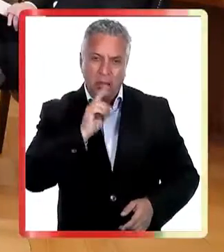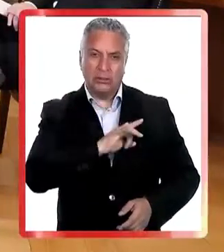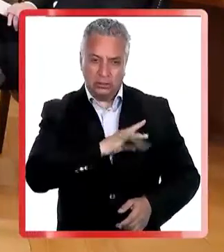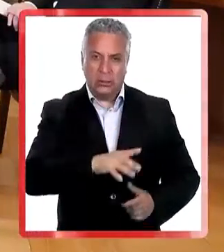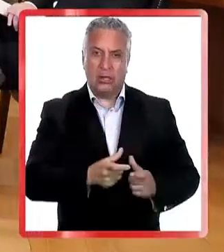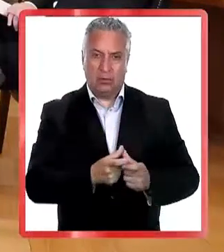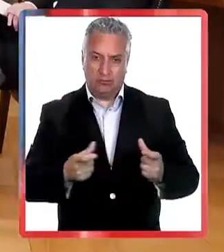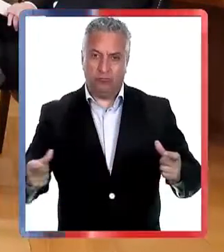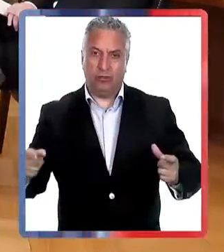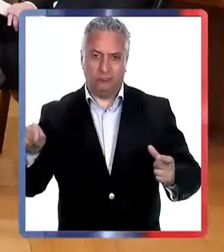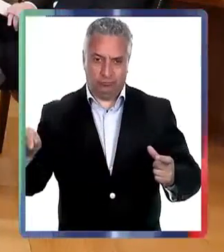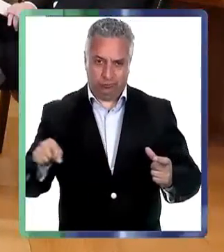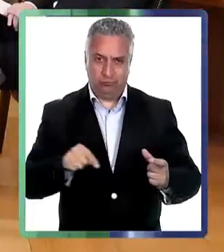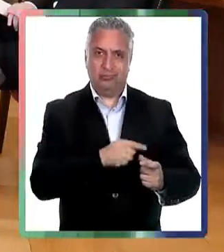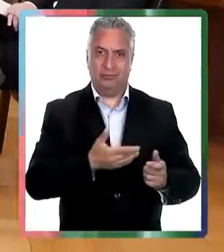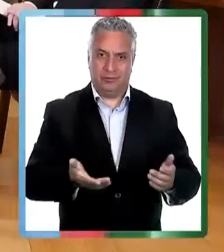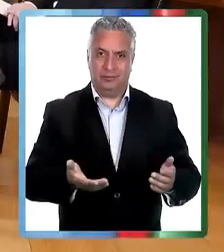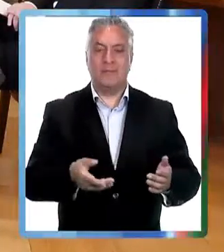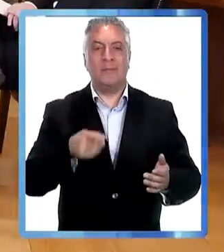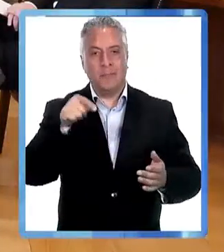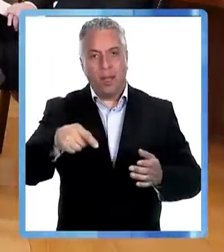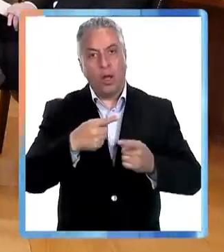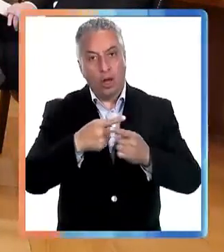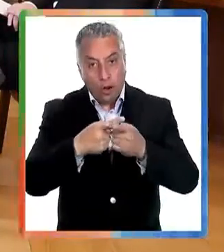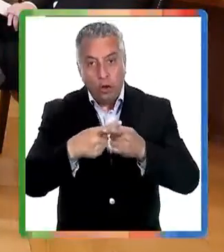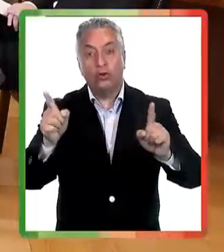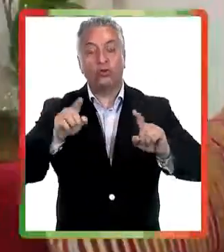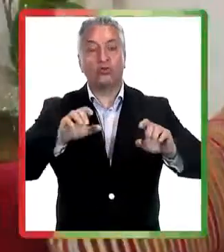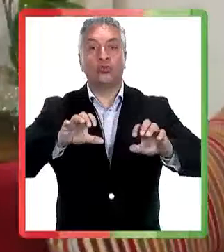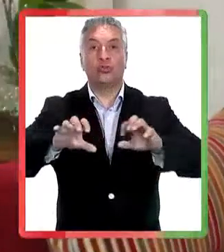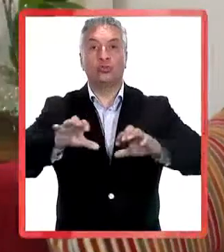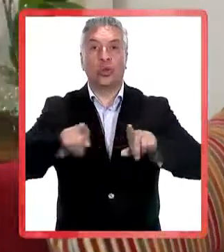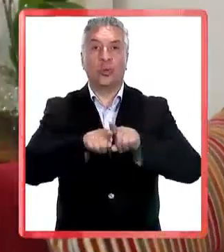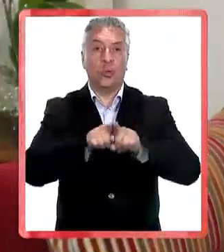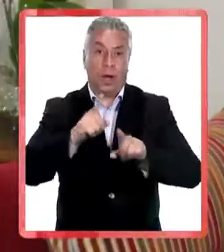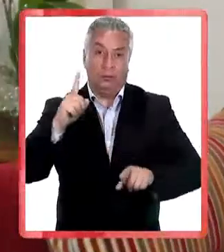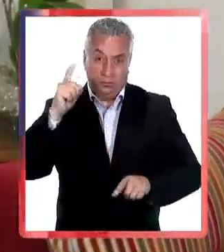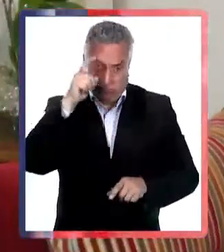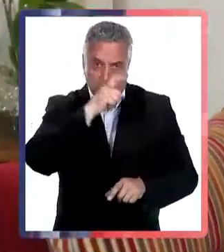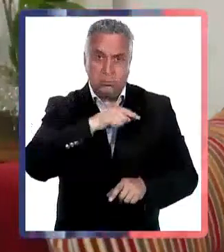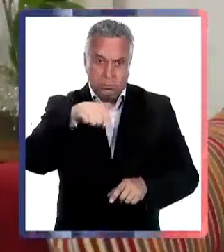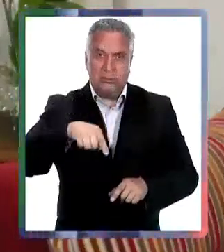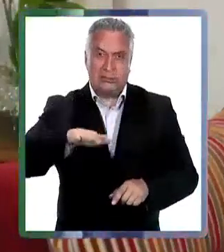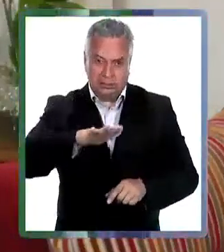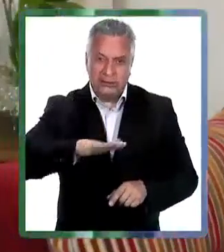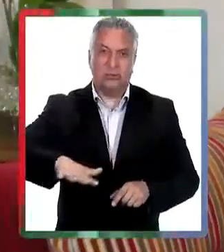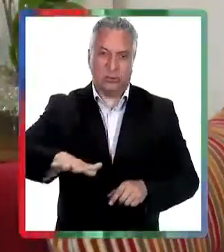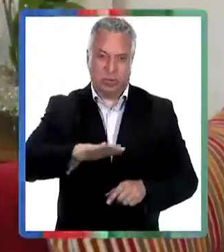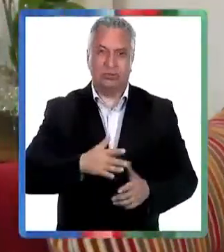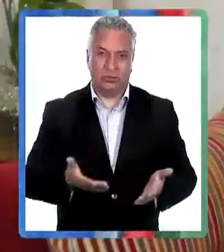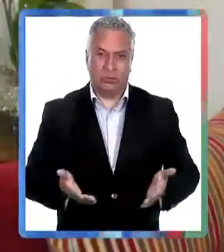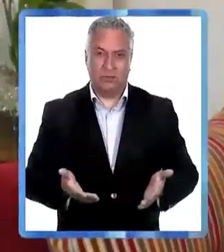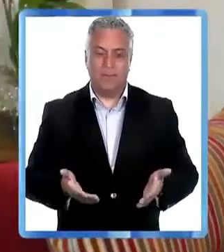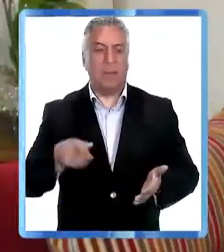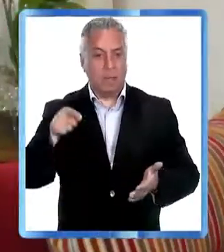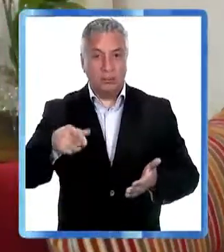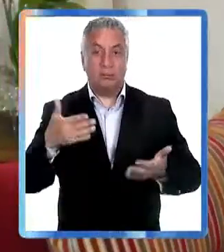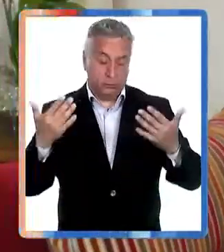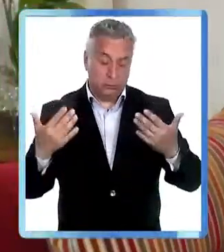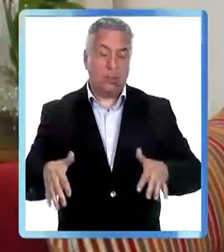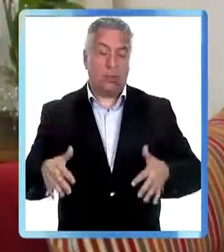país y, como dice usted, se suman otros fenómenos que complejizan esta situación que ya de por sí